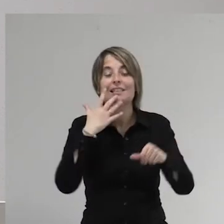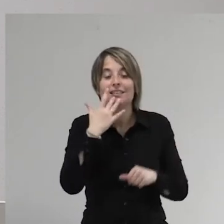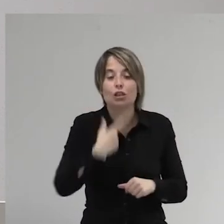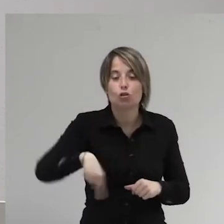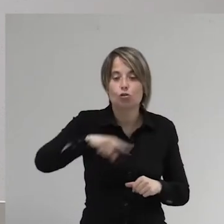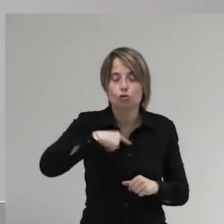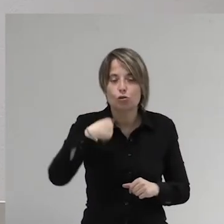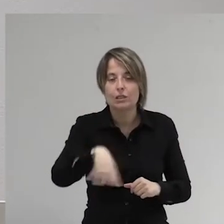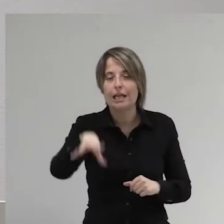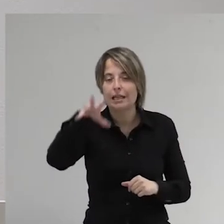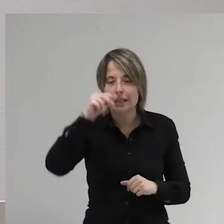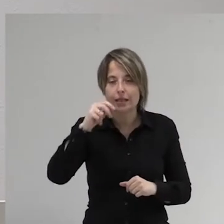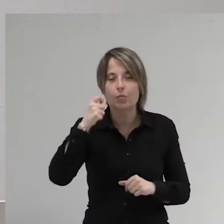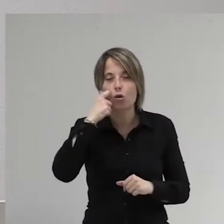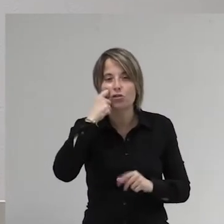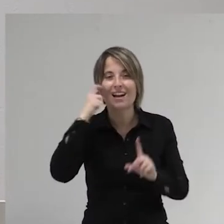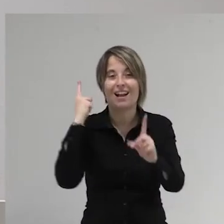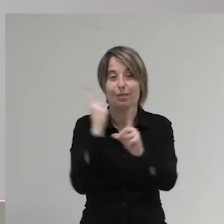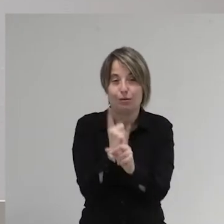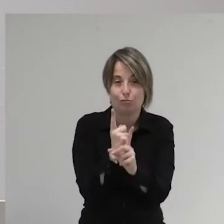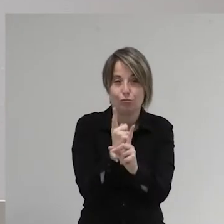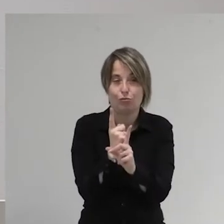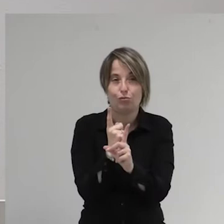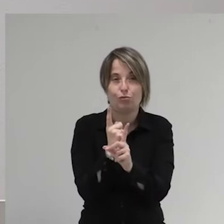una comprensión del racismo que es